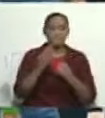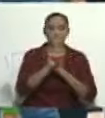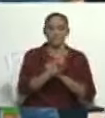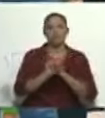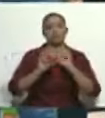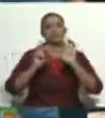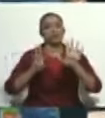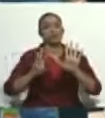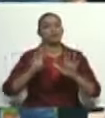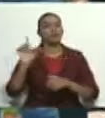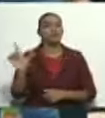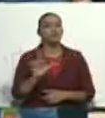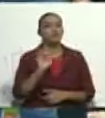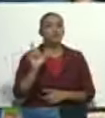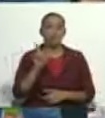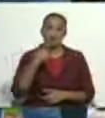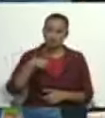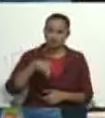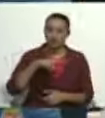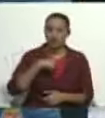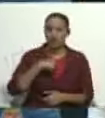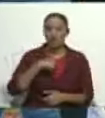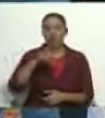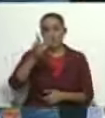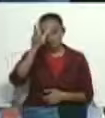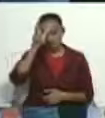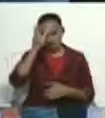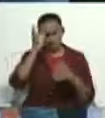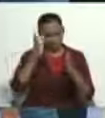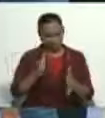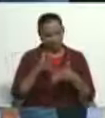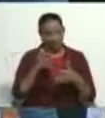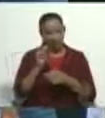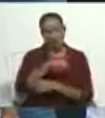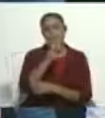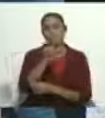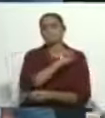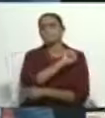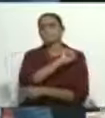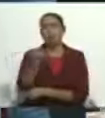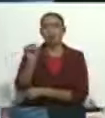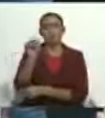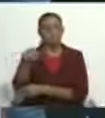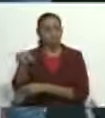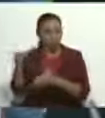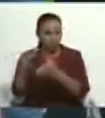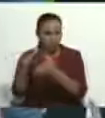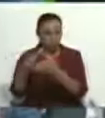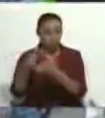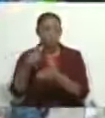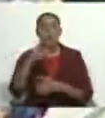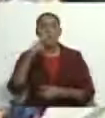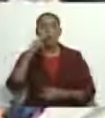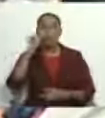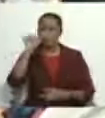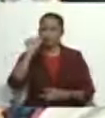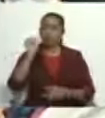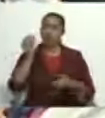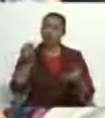darle una pela en el estado Falcón y que Nicolás Maduro sea electo nuevamente presidente de todos los